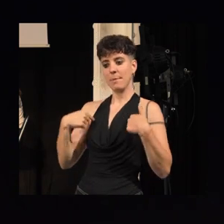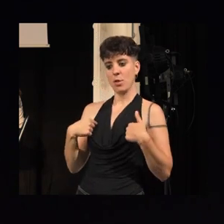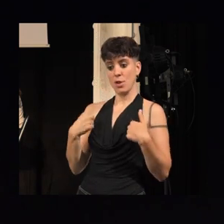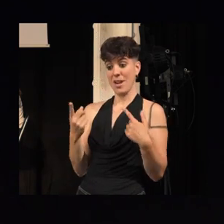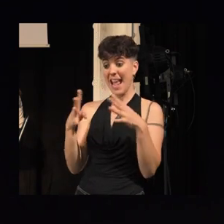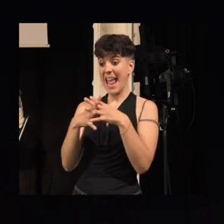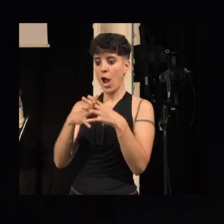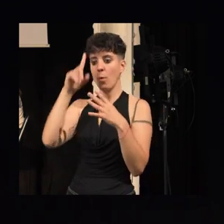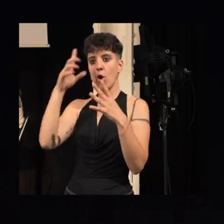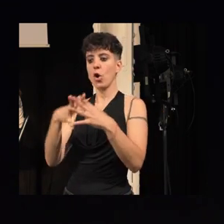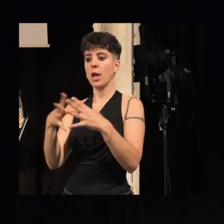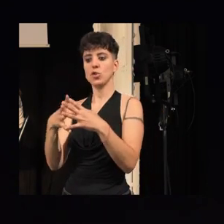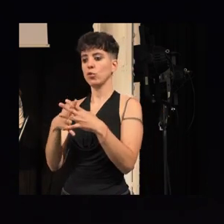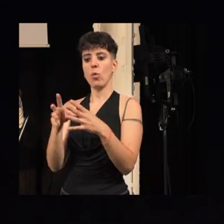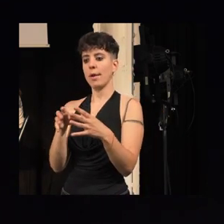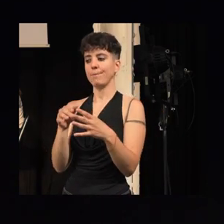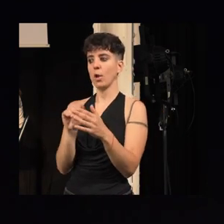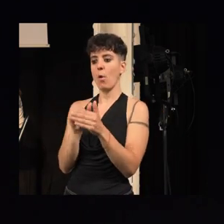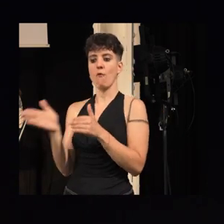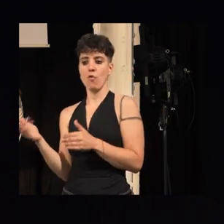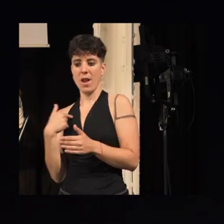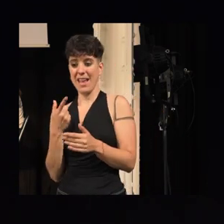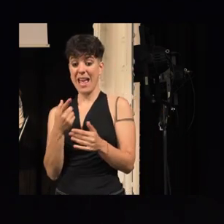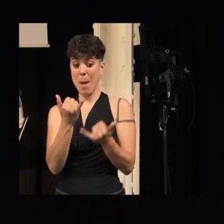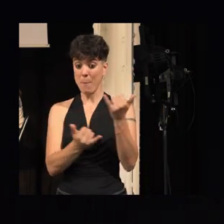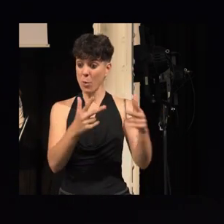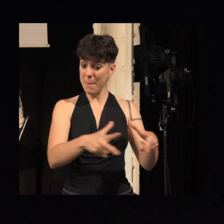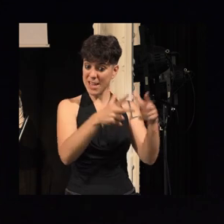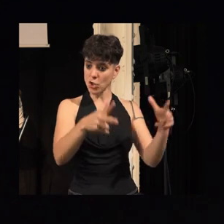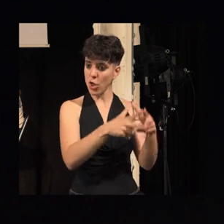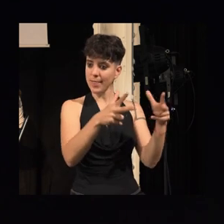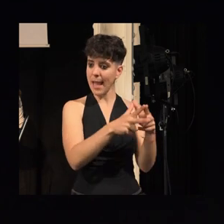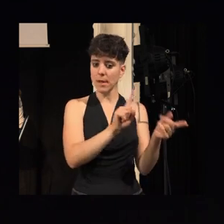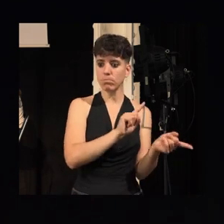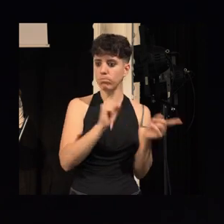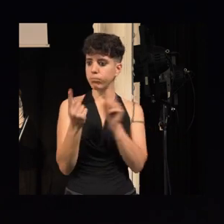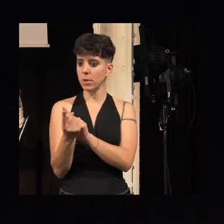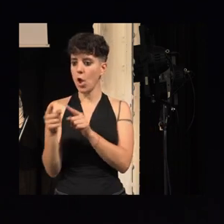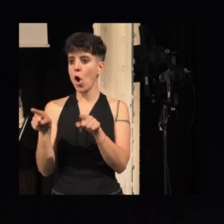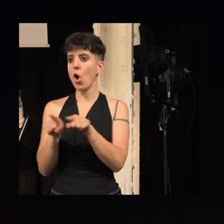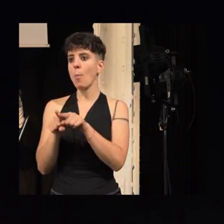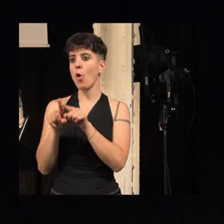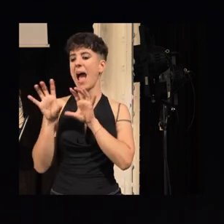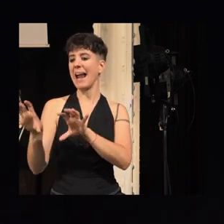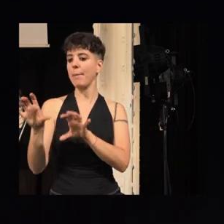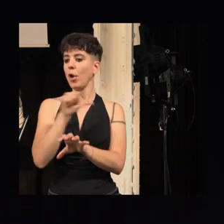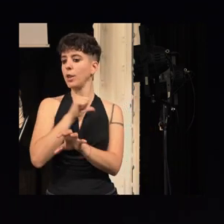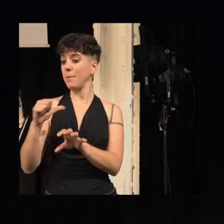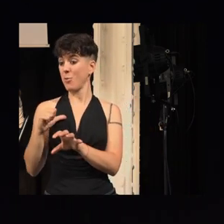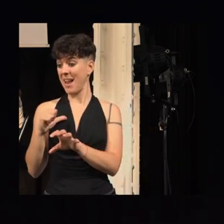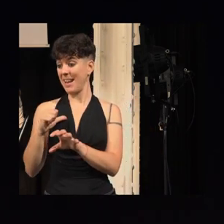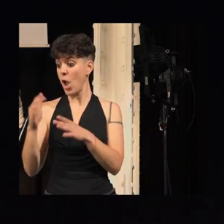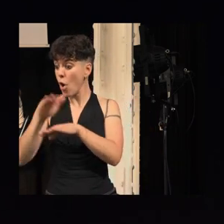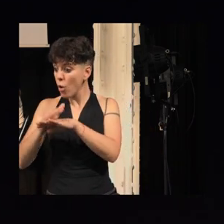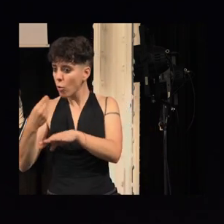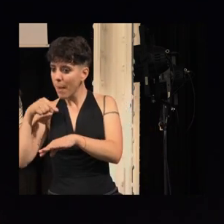estructural. Se convierten problemas sociales en cuestiones de agravios individuales y se invisibilizan